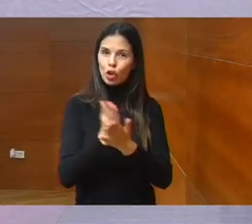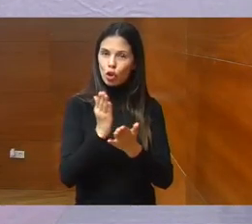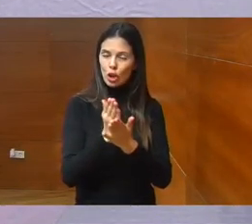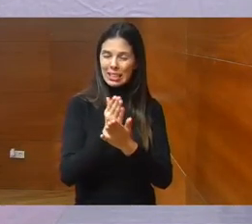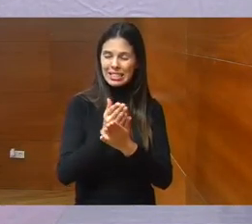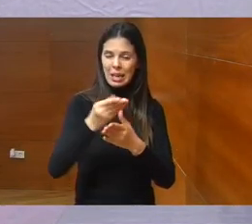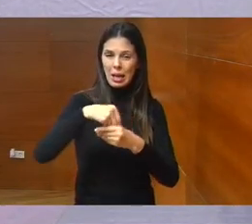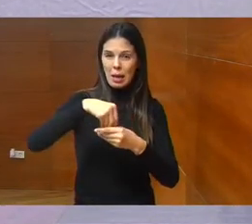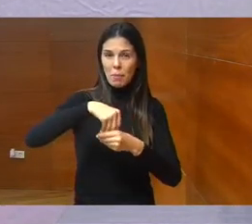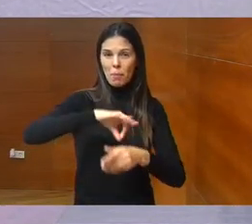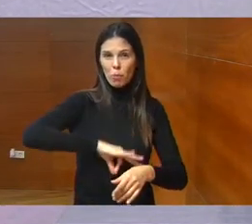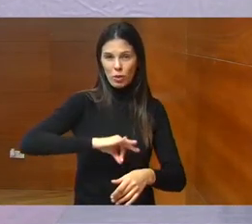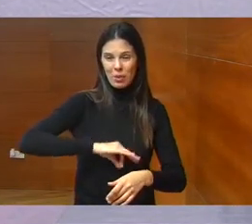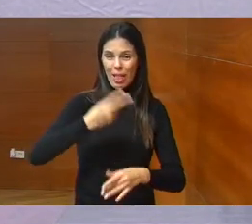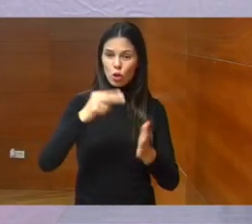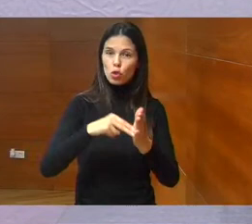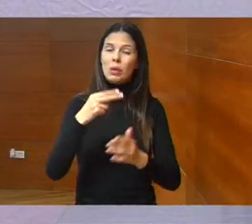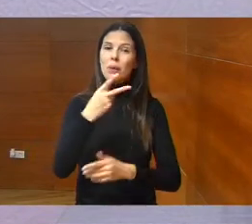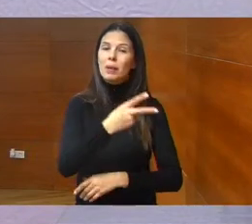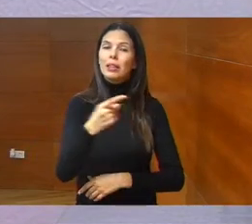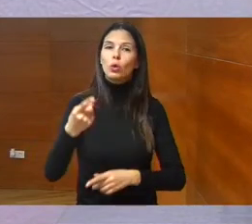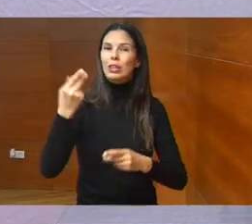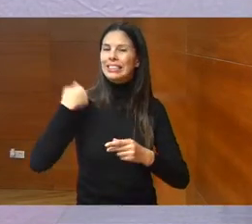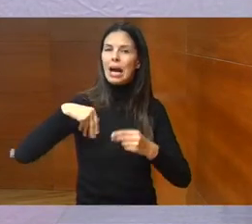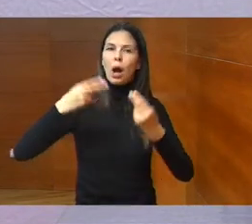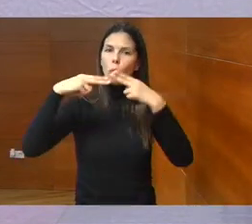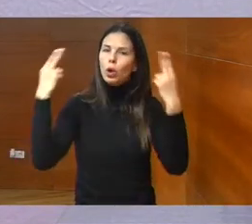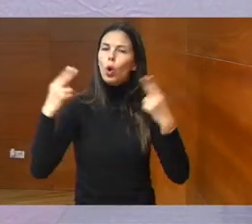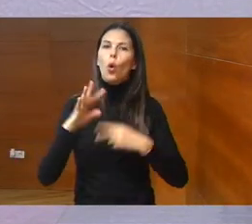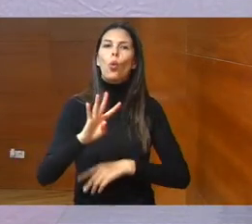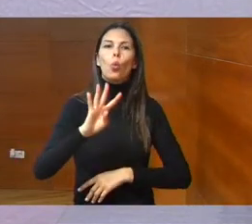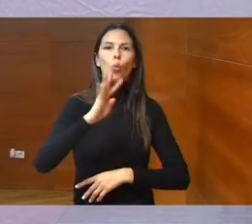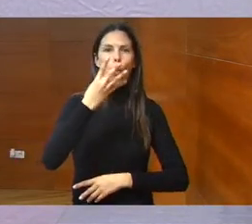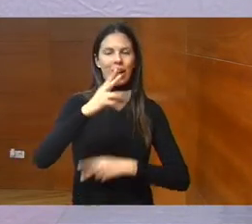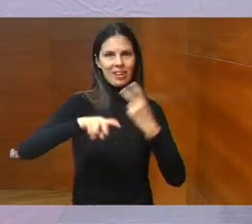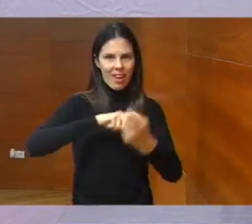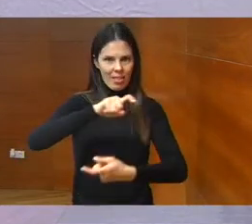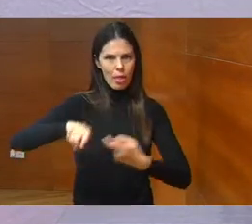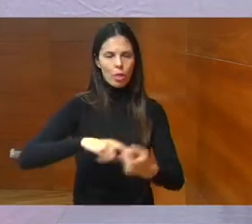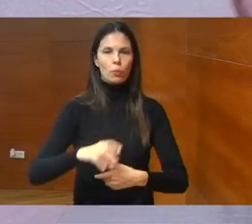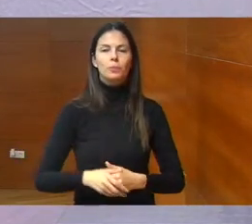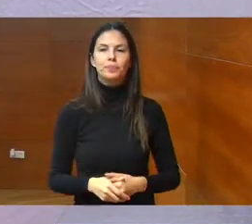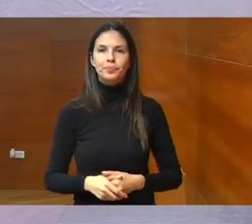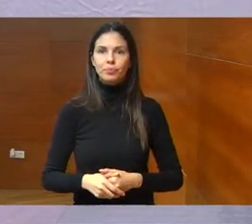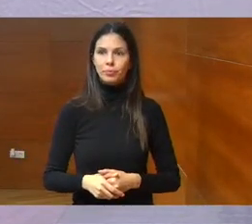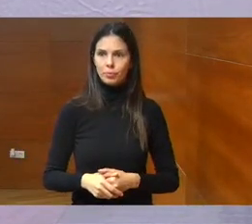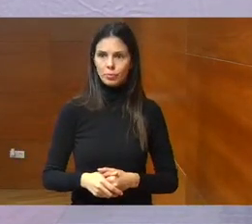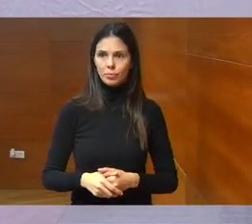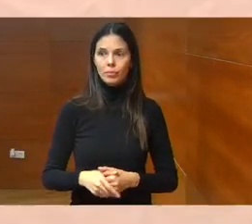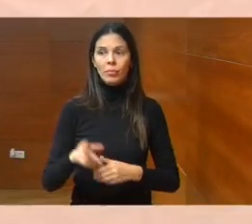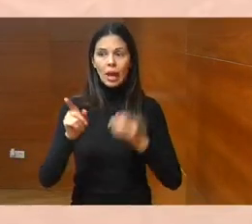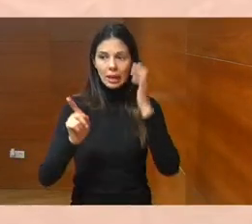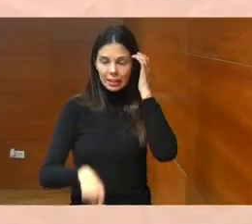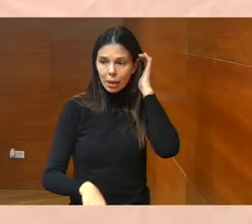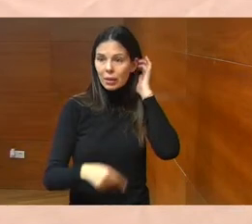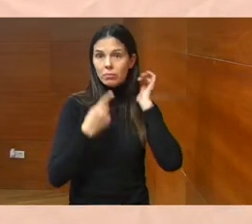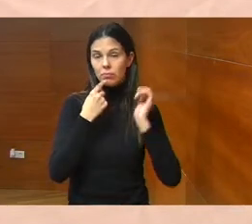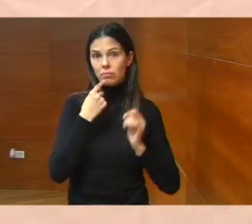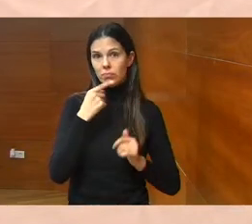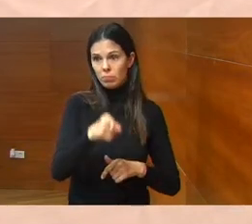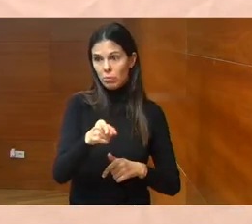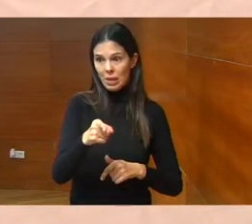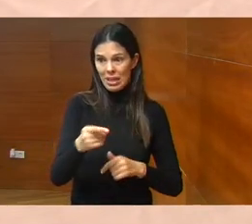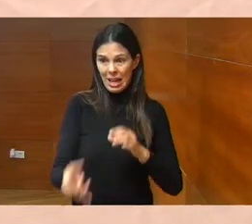ya que Noa no 2020 se publicó ya a cuarta entrega entre todo este incidente material que